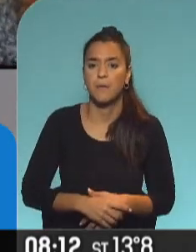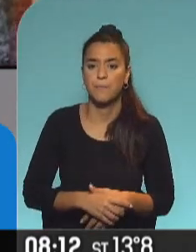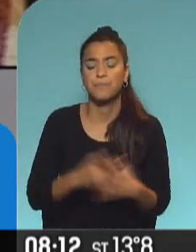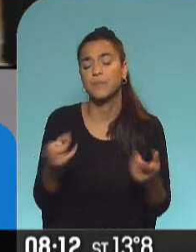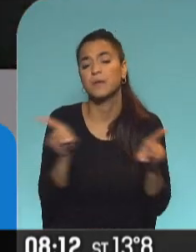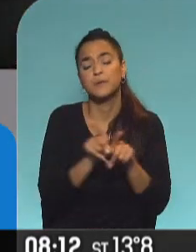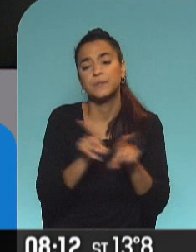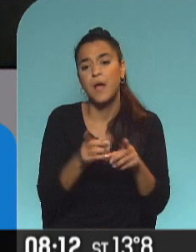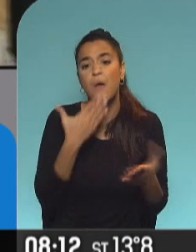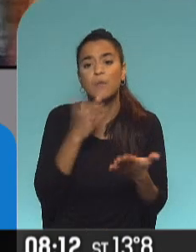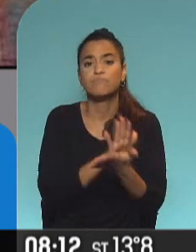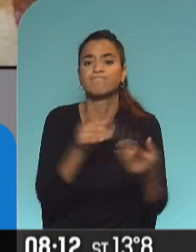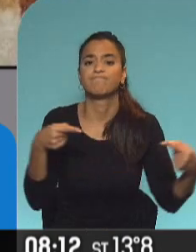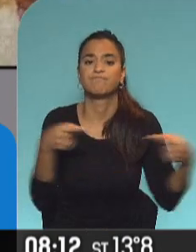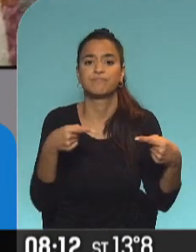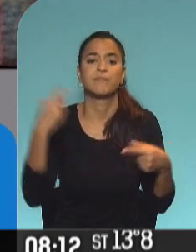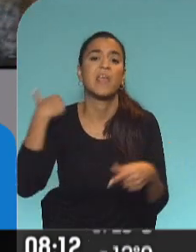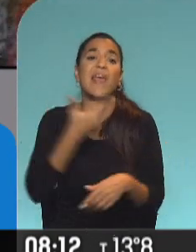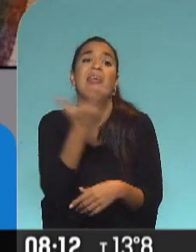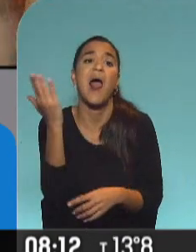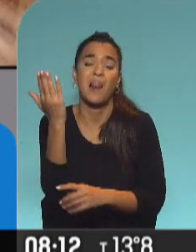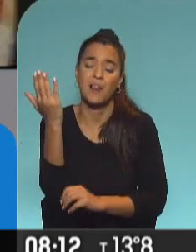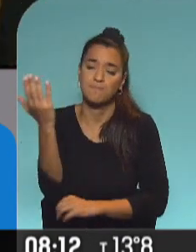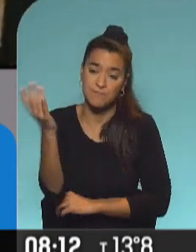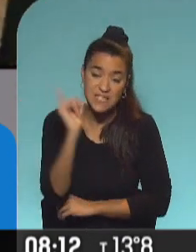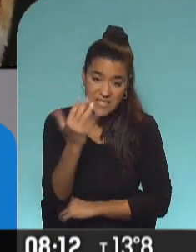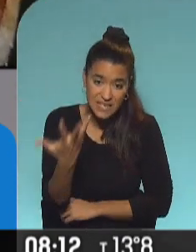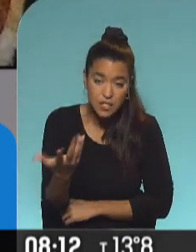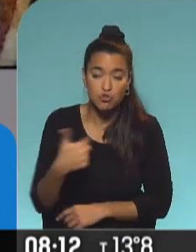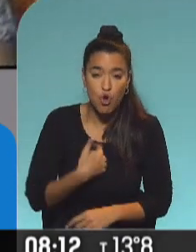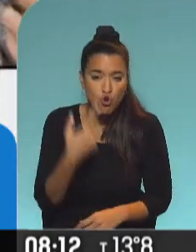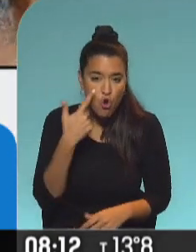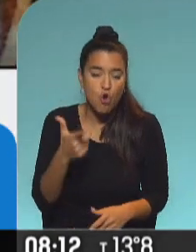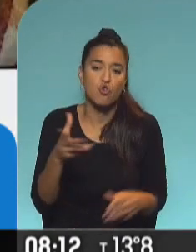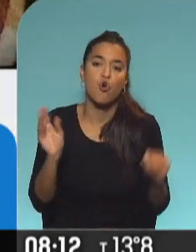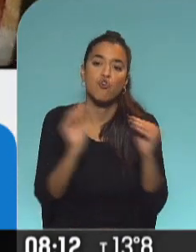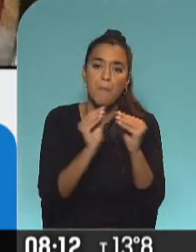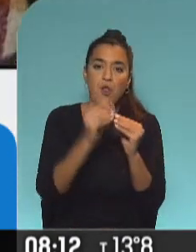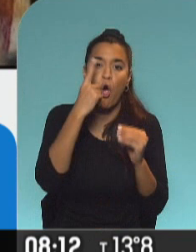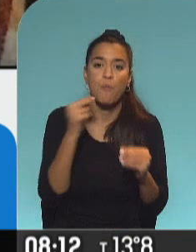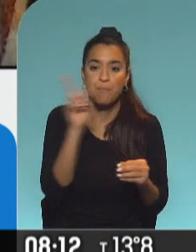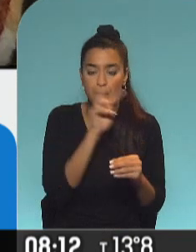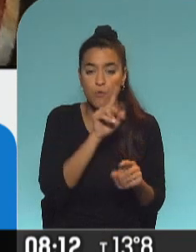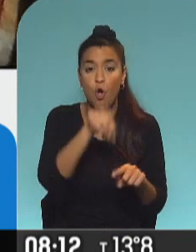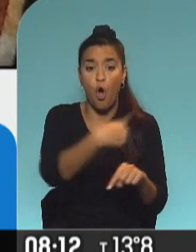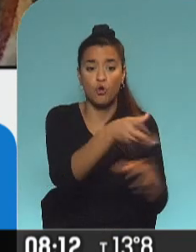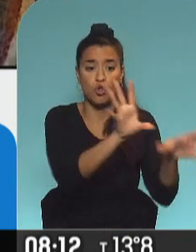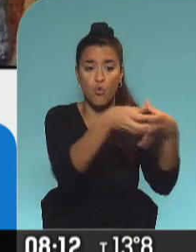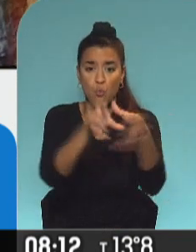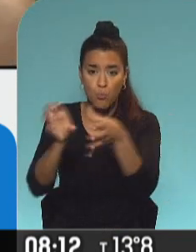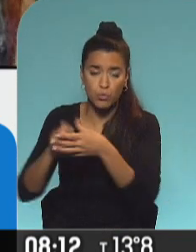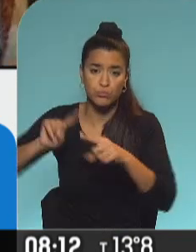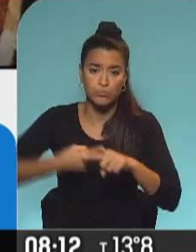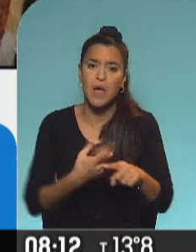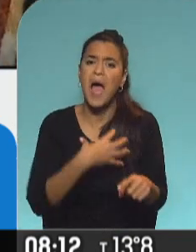Como todo, hablar de la oposición es hacer una generalización. Sí, por supuesto, conozco compañeras y compañeros que militan en otros partidos democráticos que